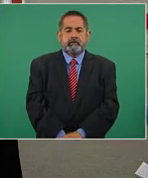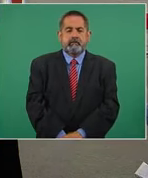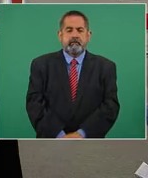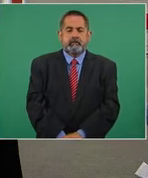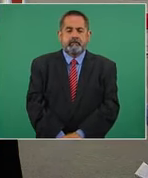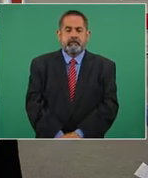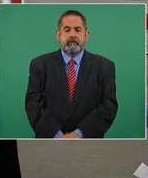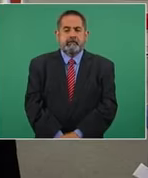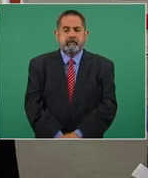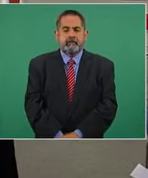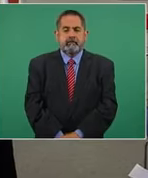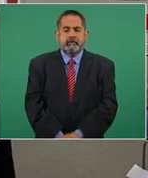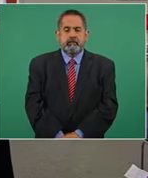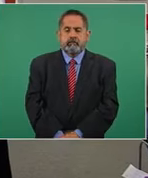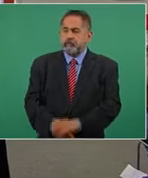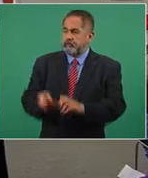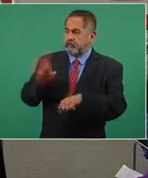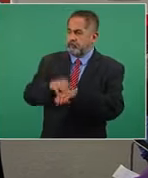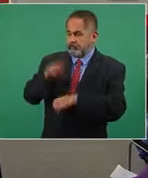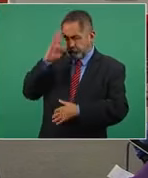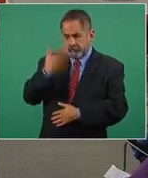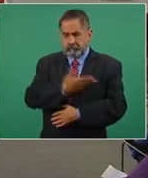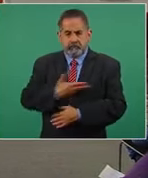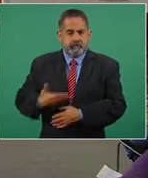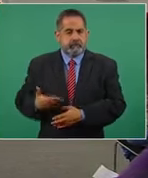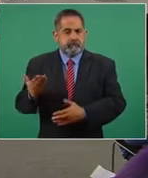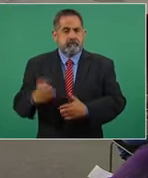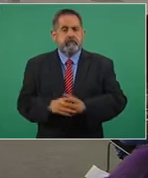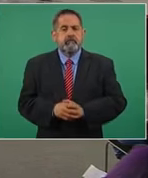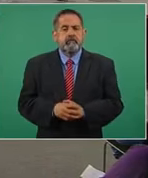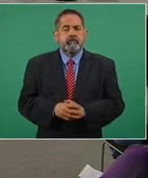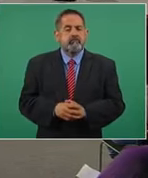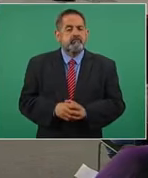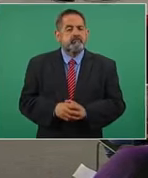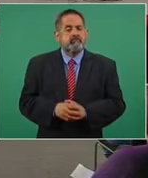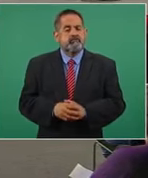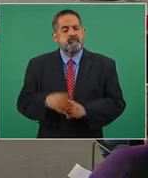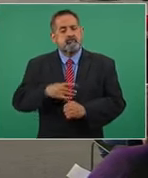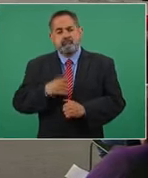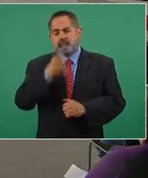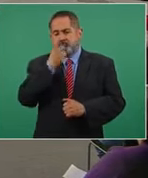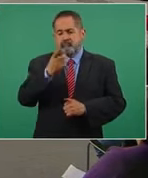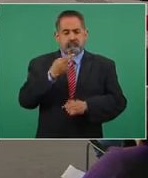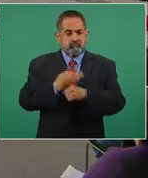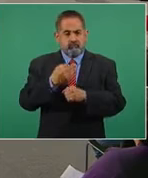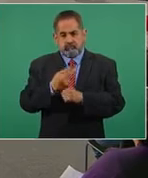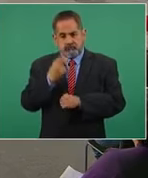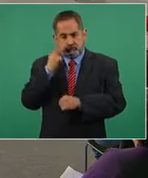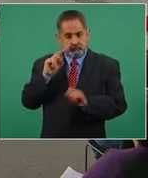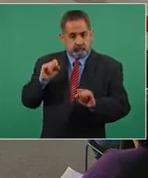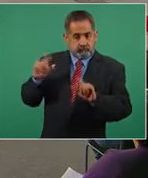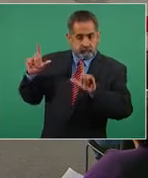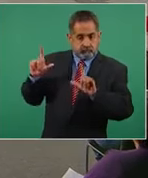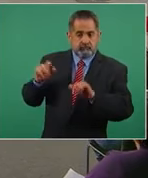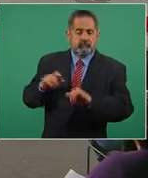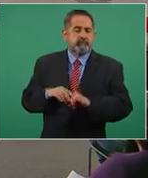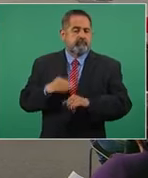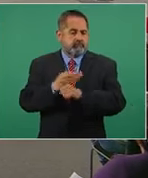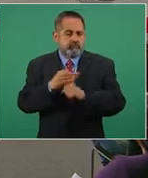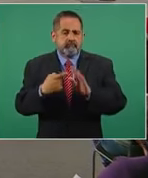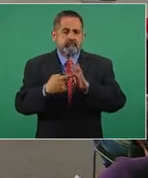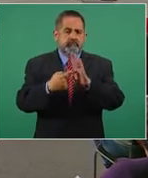Pues, con su permiso, señor presidente, decirles que lo que han visto el día de hoy